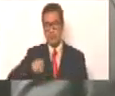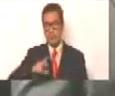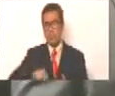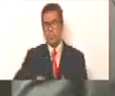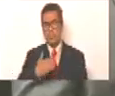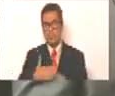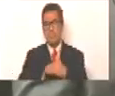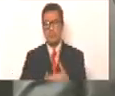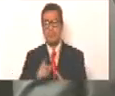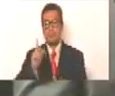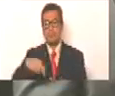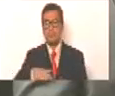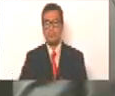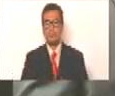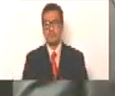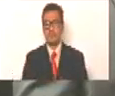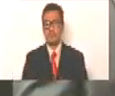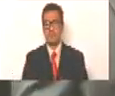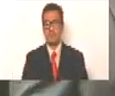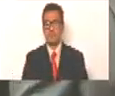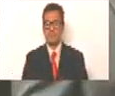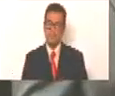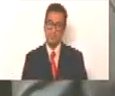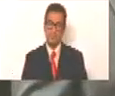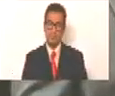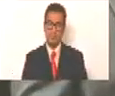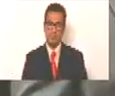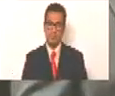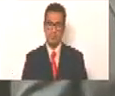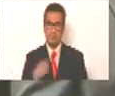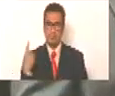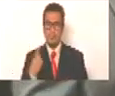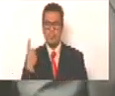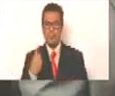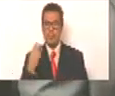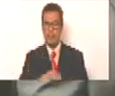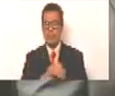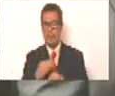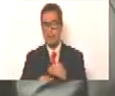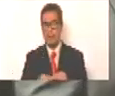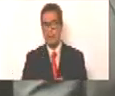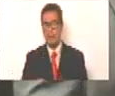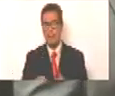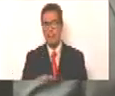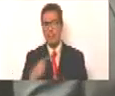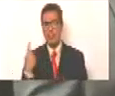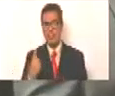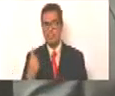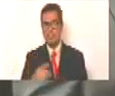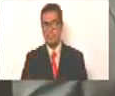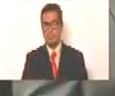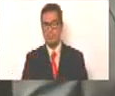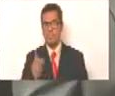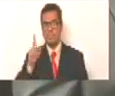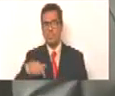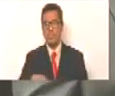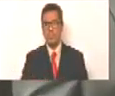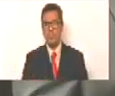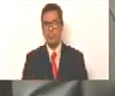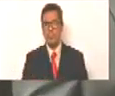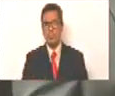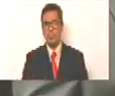también pone en tela de juicio que solo hay formas de violencia de manera individual. También están las maneras de